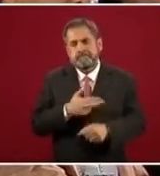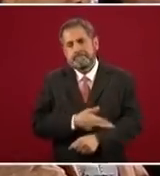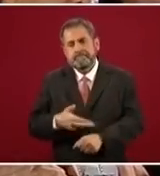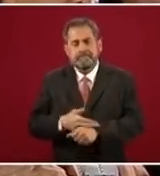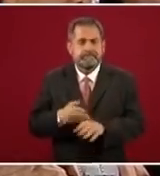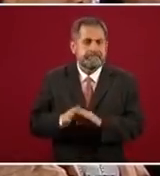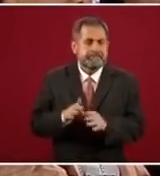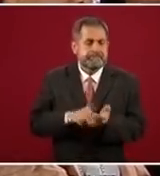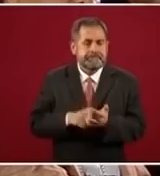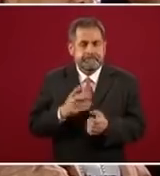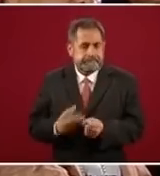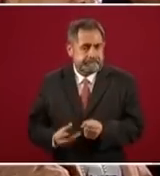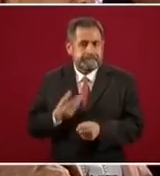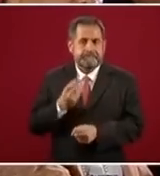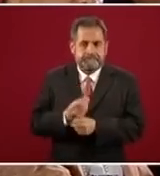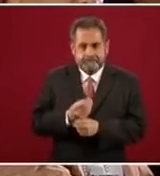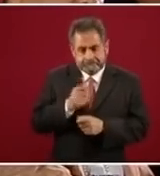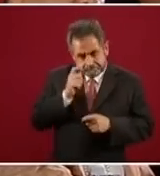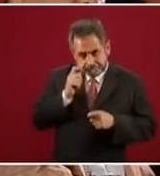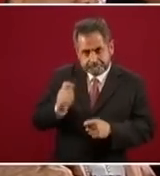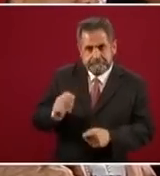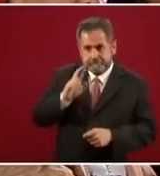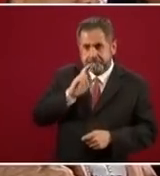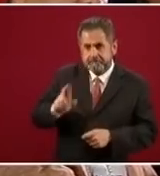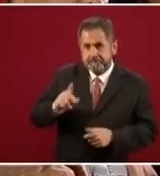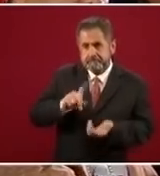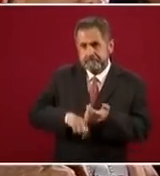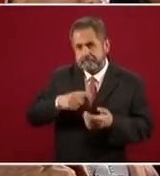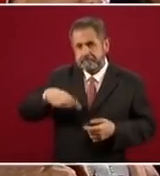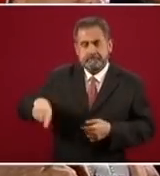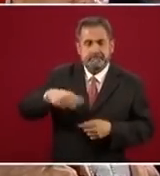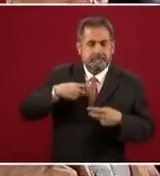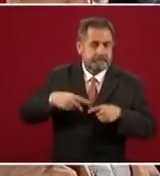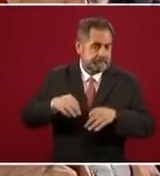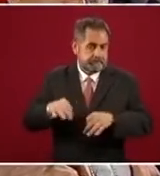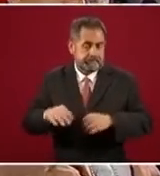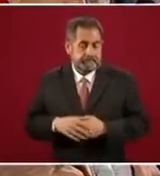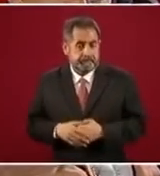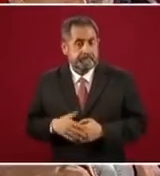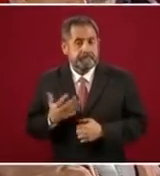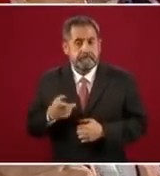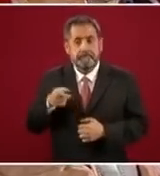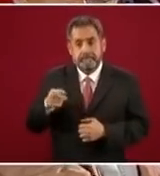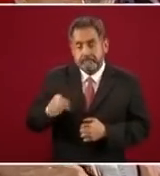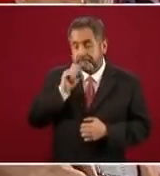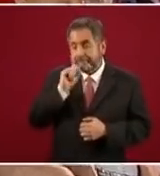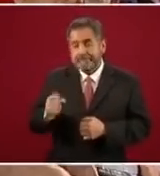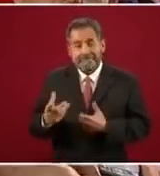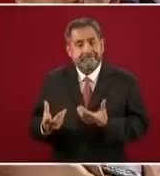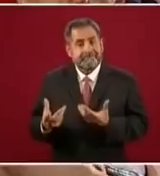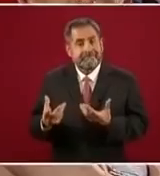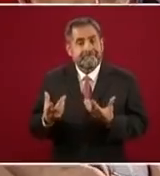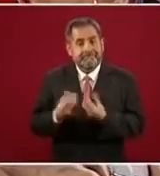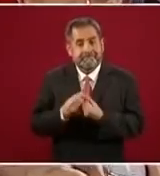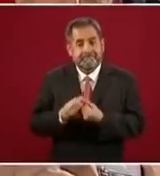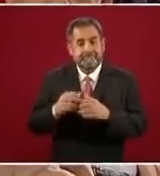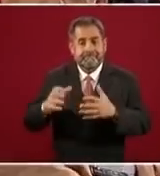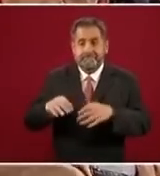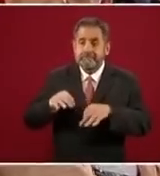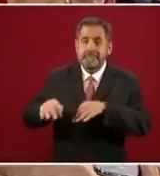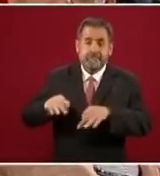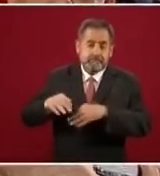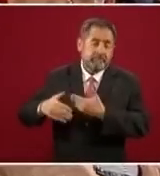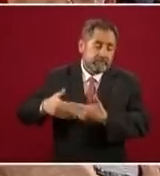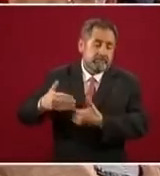pues digamos, a darles respuesta a estos trabajadores que finalmente ellos pues también formaron parte de la clase trabajadora